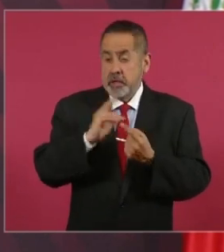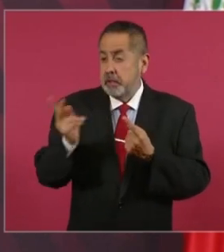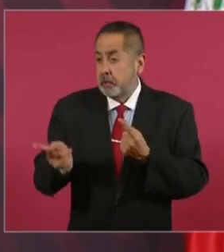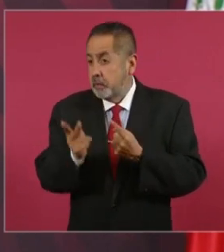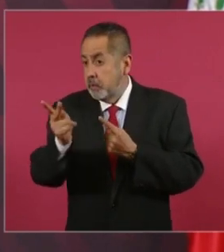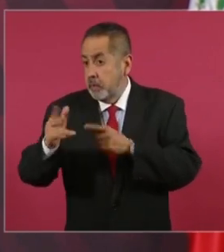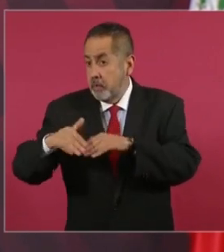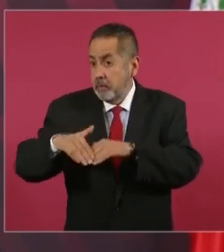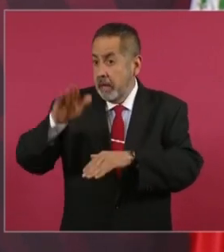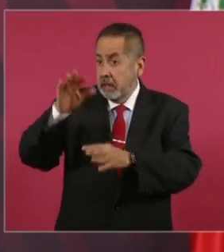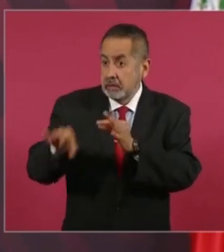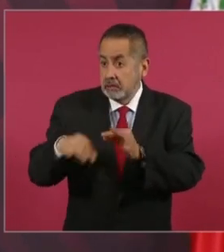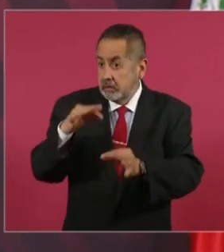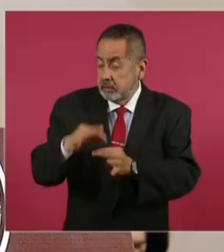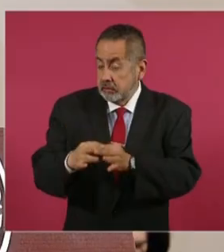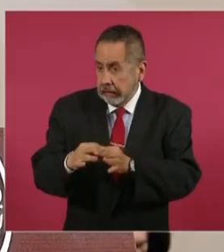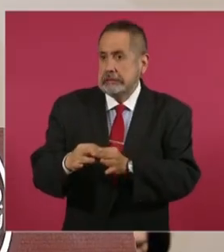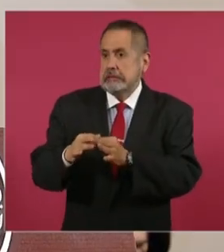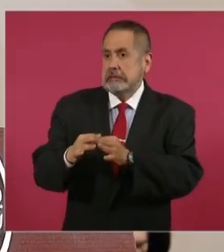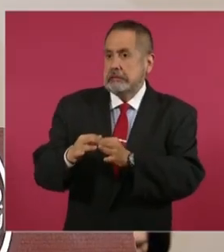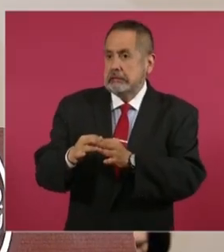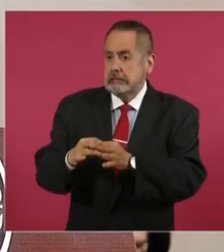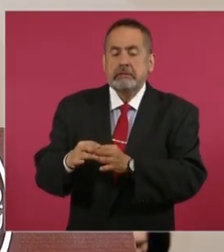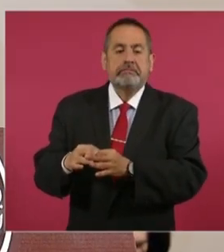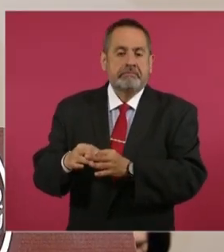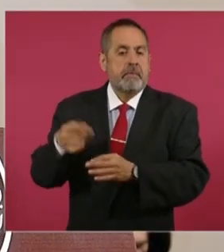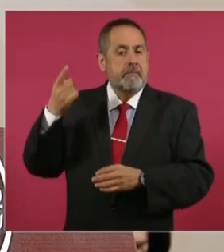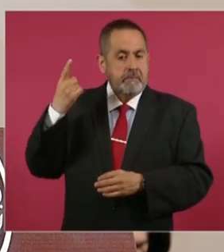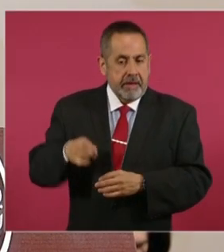y se convierta en ley.